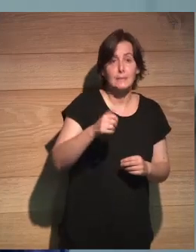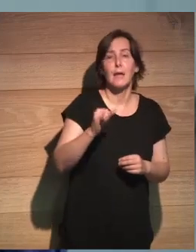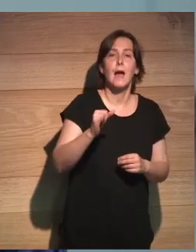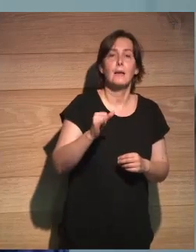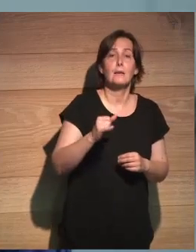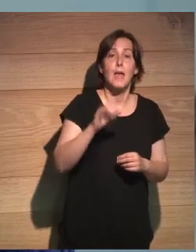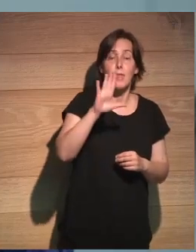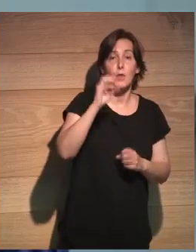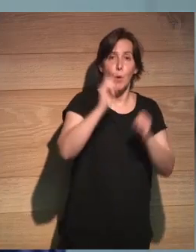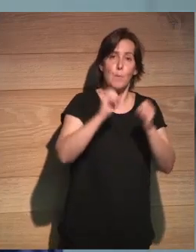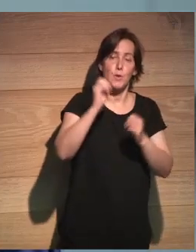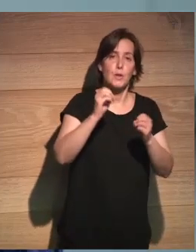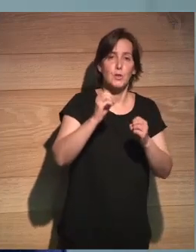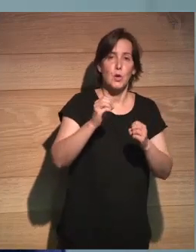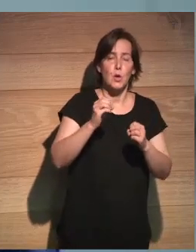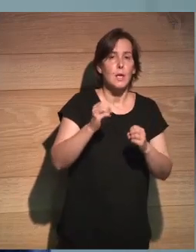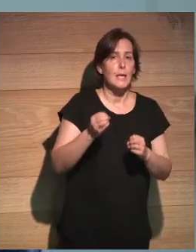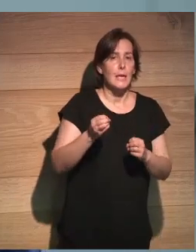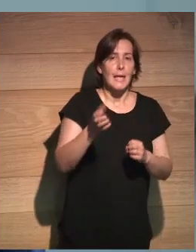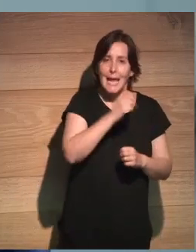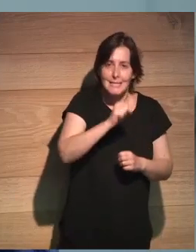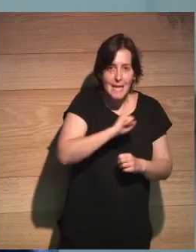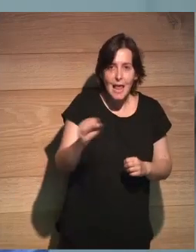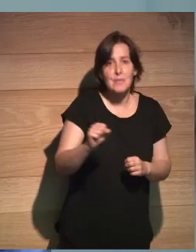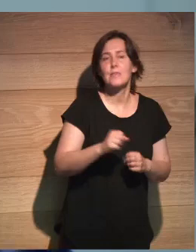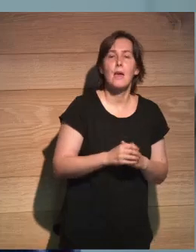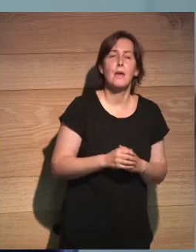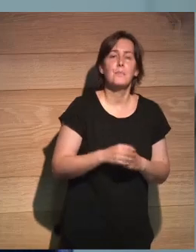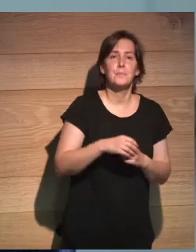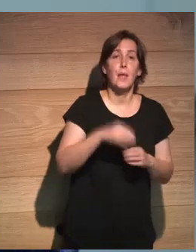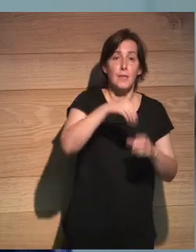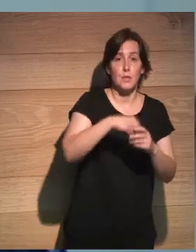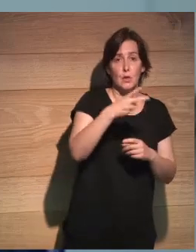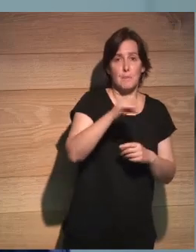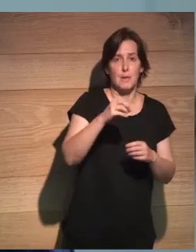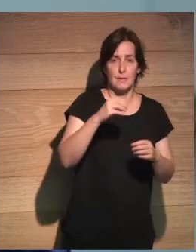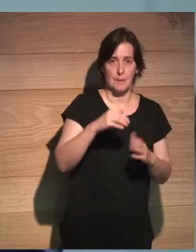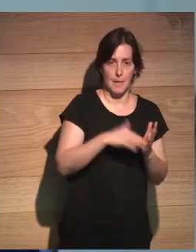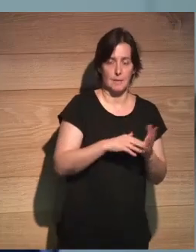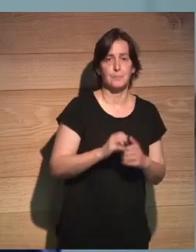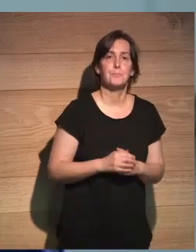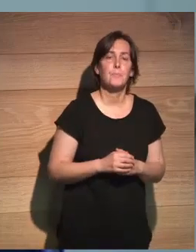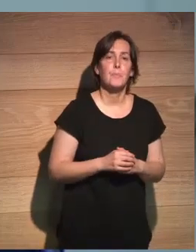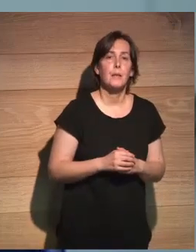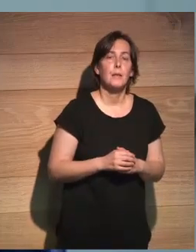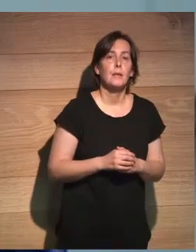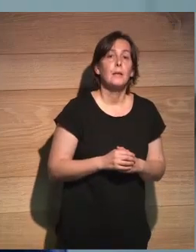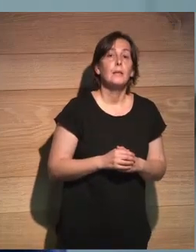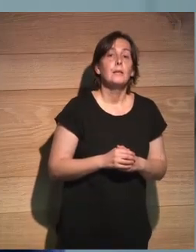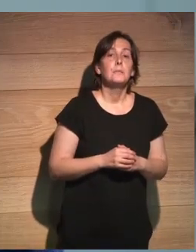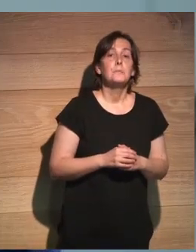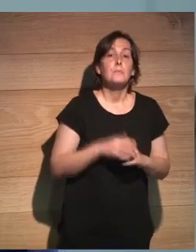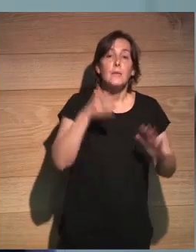ese 5% de excelencia de las 20.000 que significan o que se analizan desde el ranking de Shanghái.